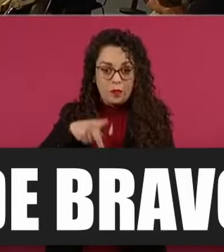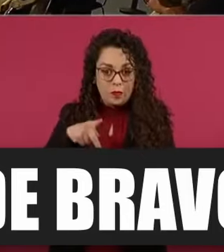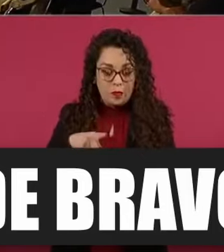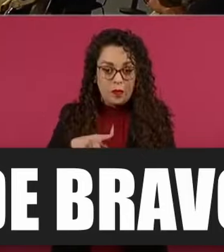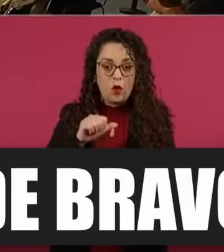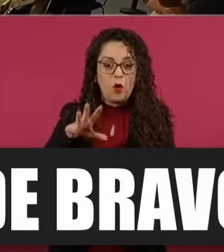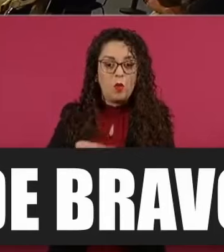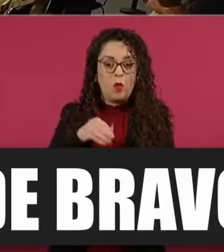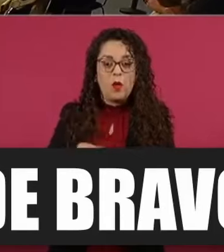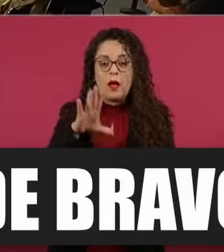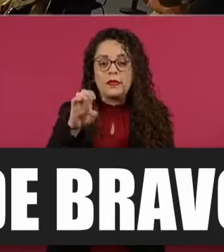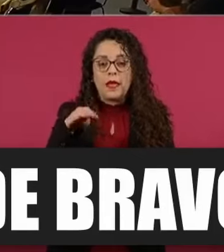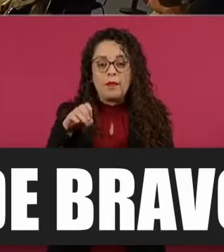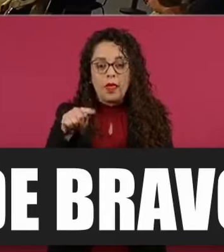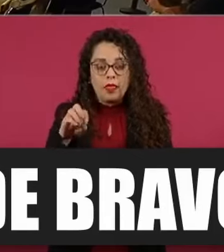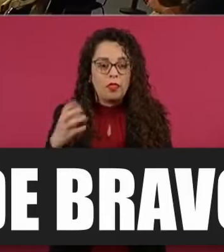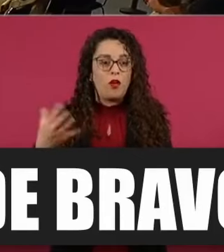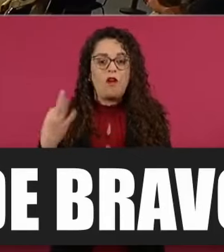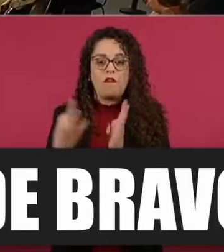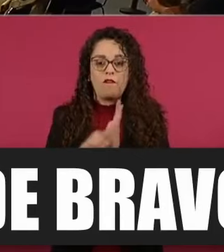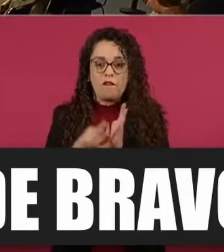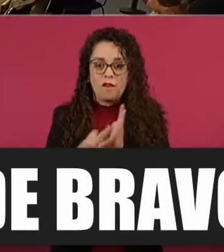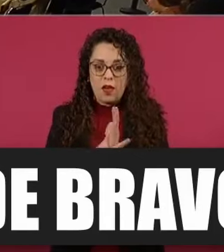y varilla